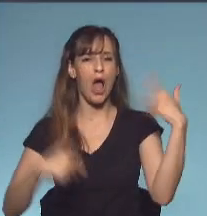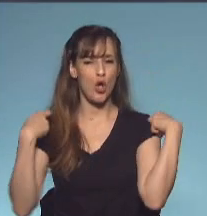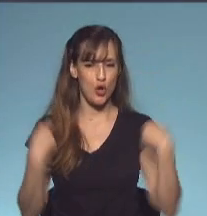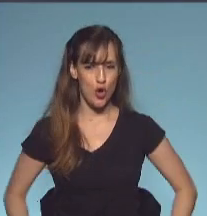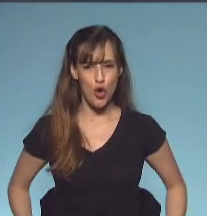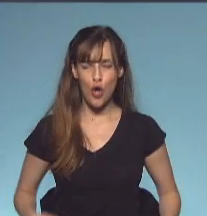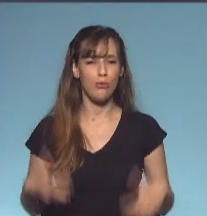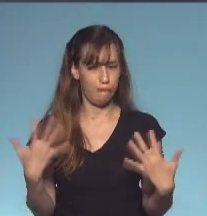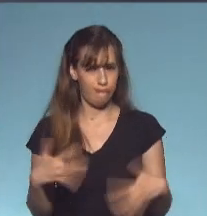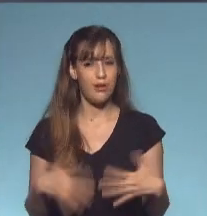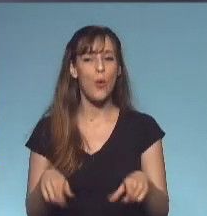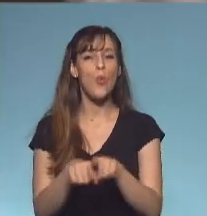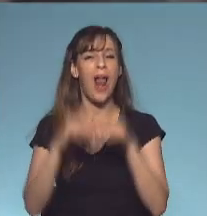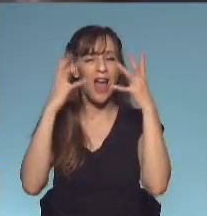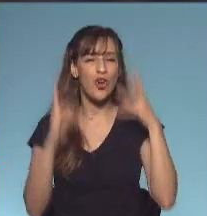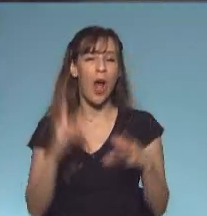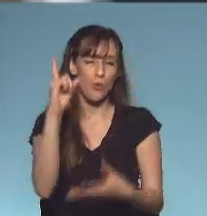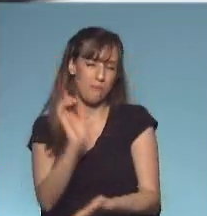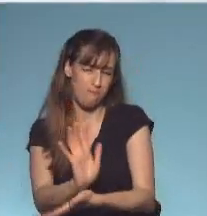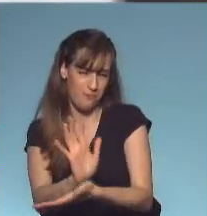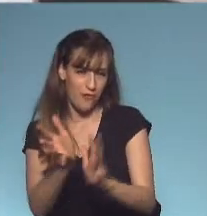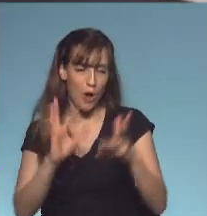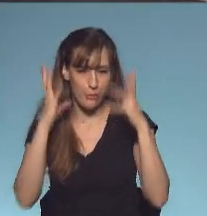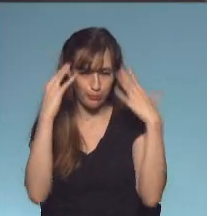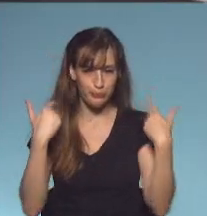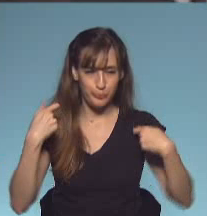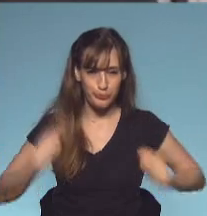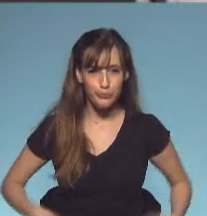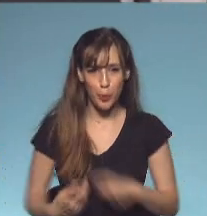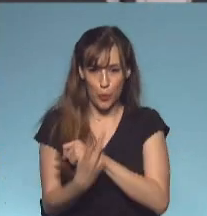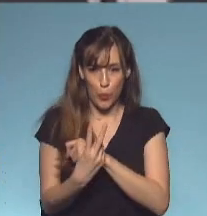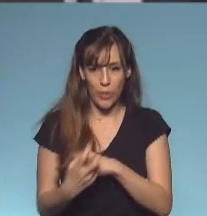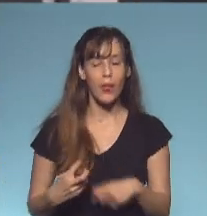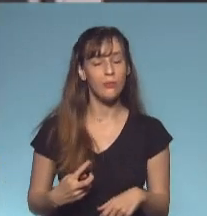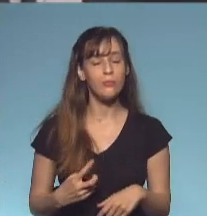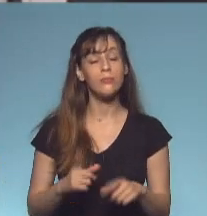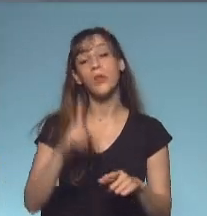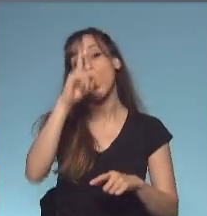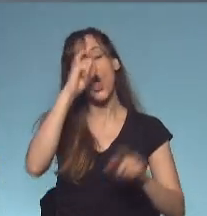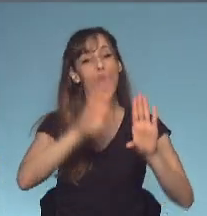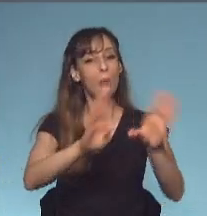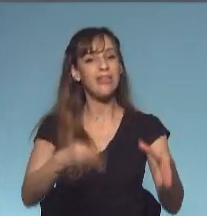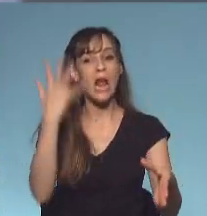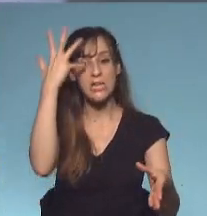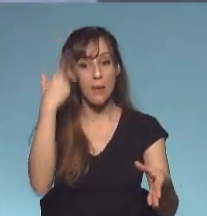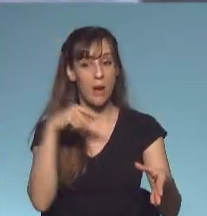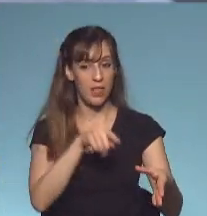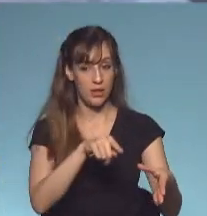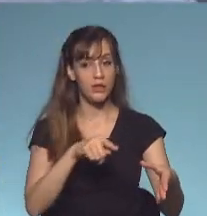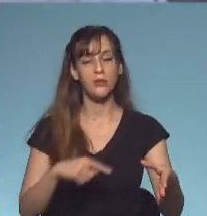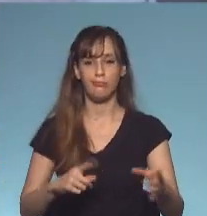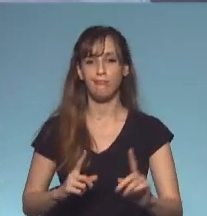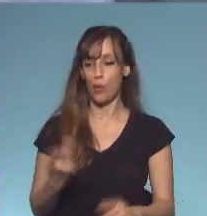decir, la terapia intensiva del Hospital San Martín, un hospital de referencia, uno de los hospitales